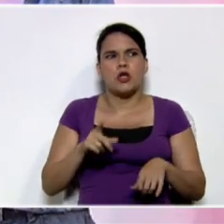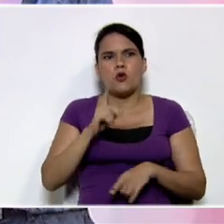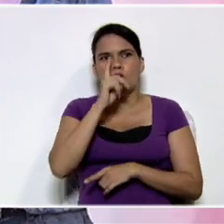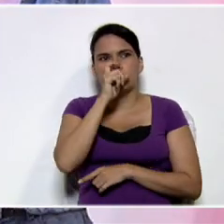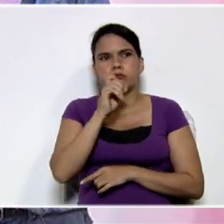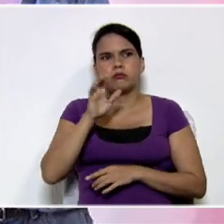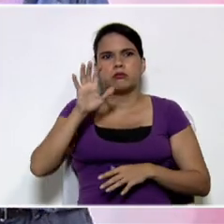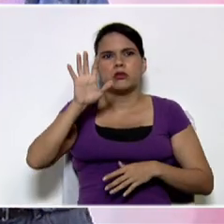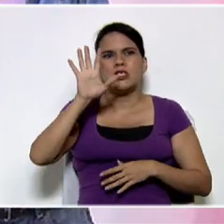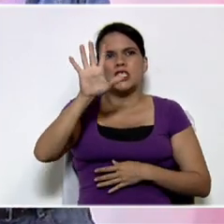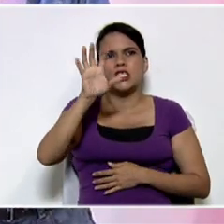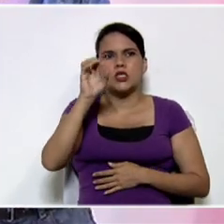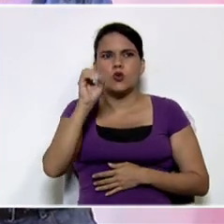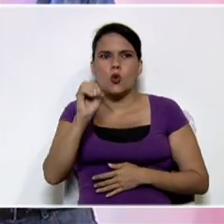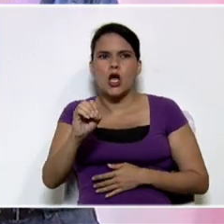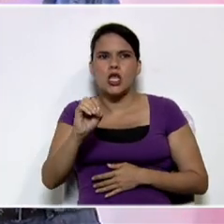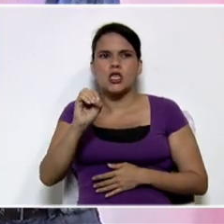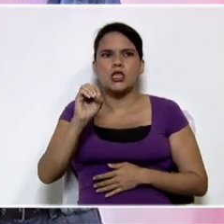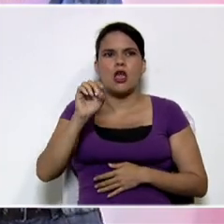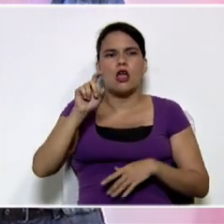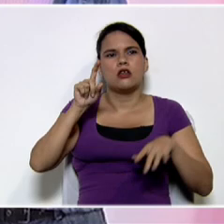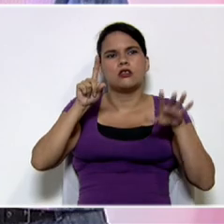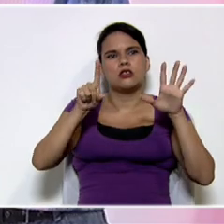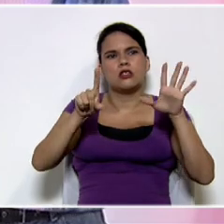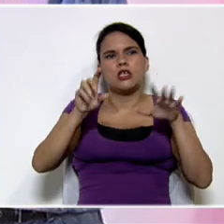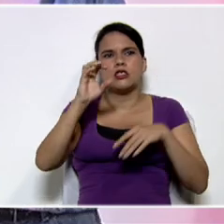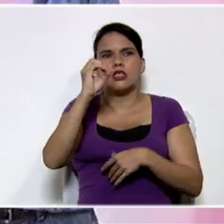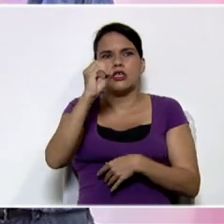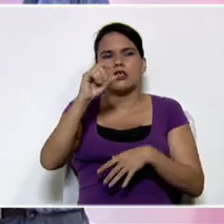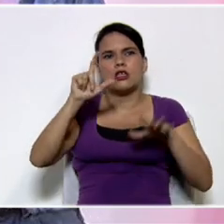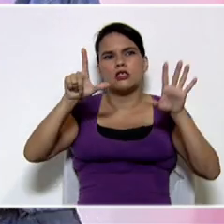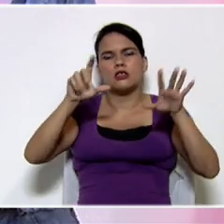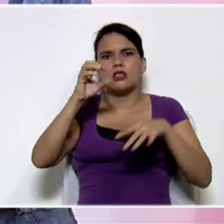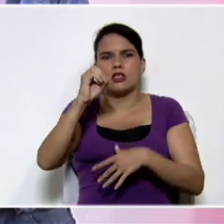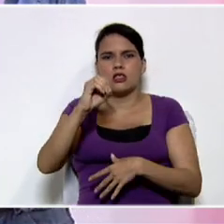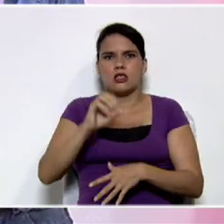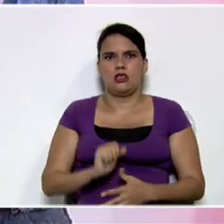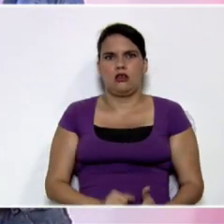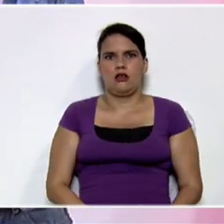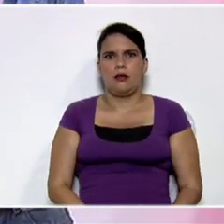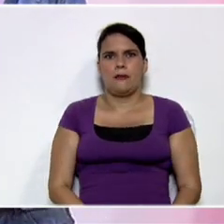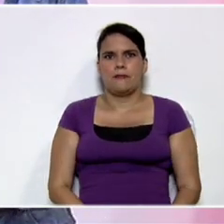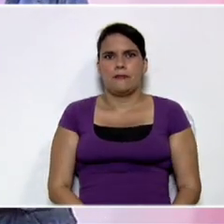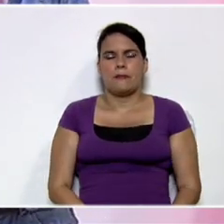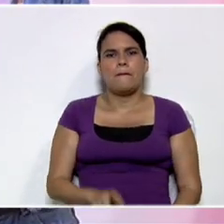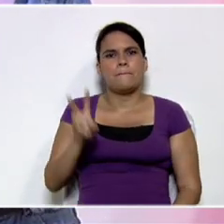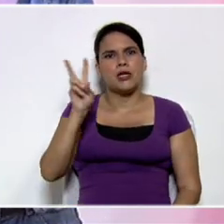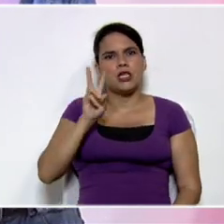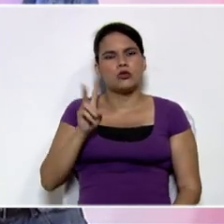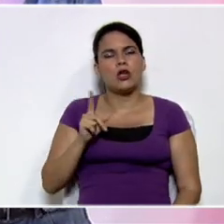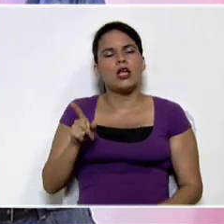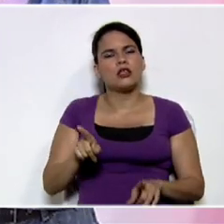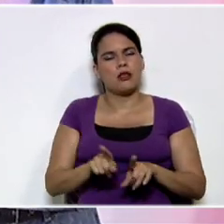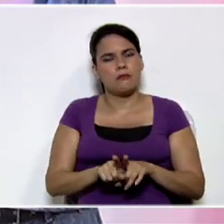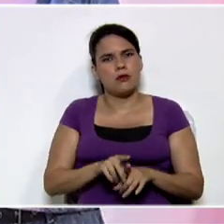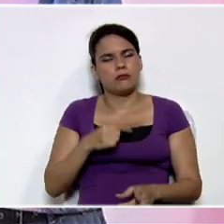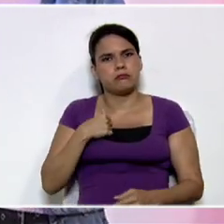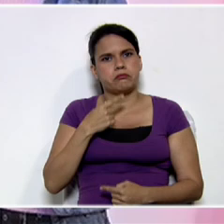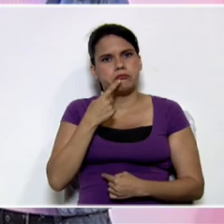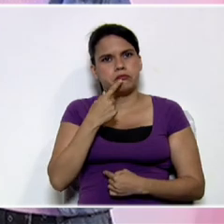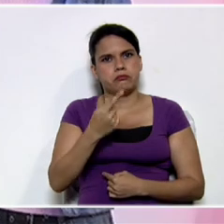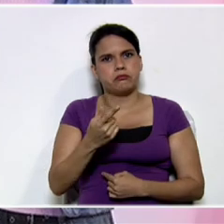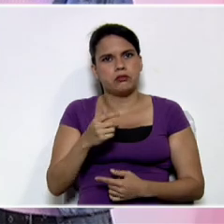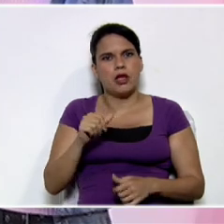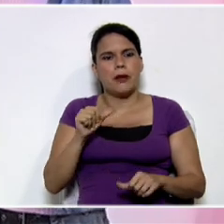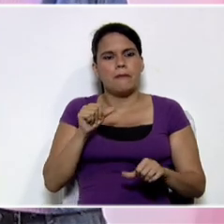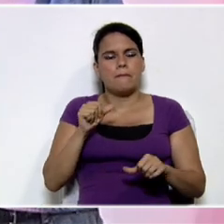50, 60, 70. Y a partir de los años 70, Venezuela también le permite la entrada a inmigrantes de